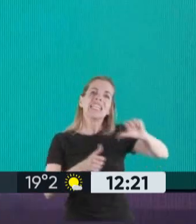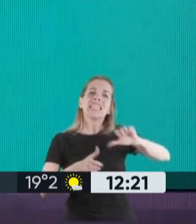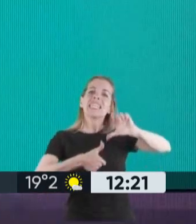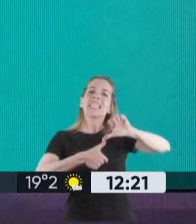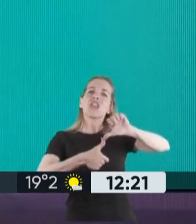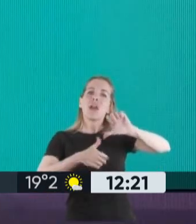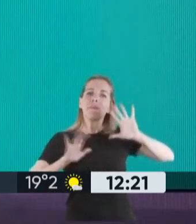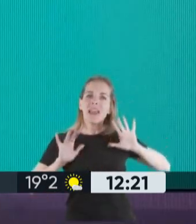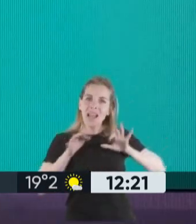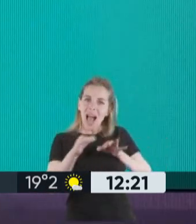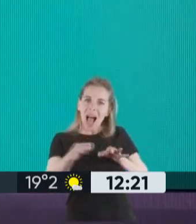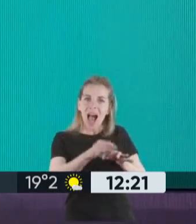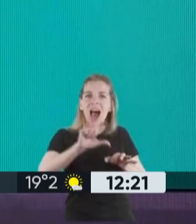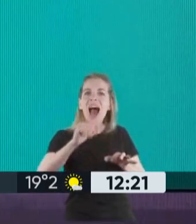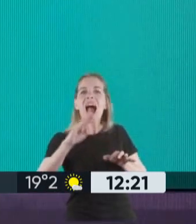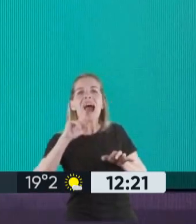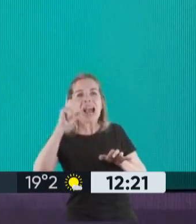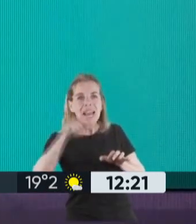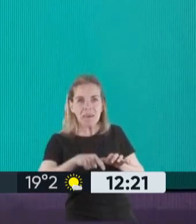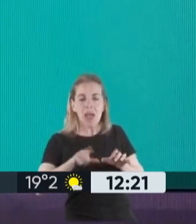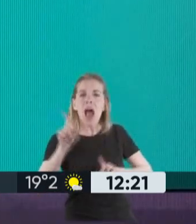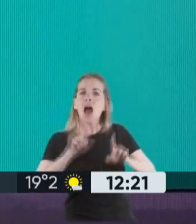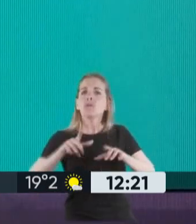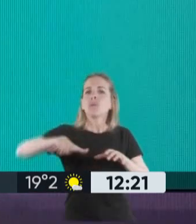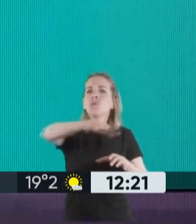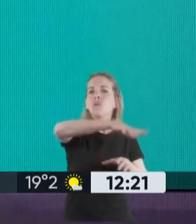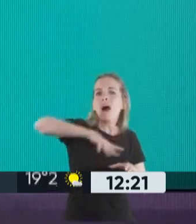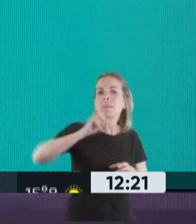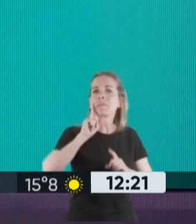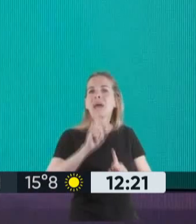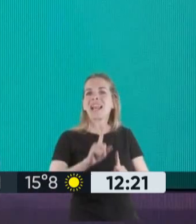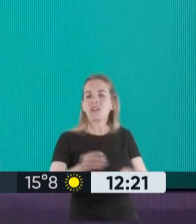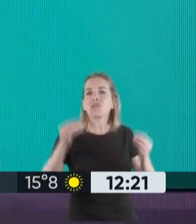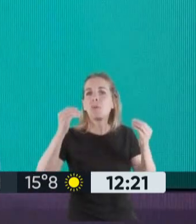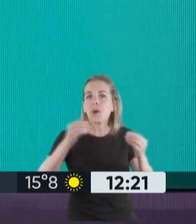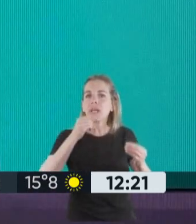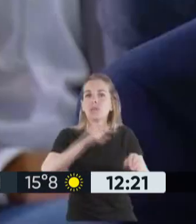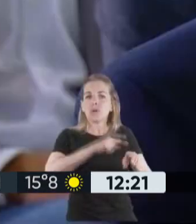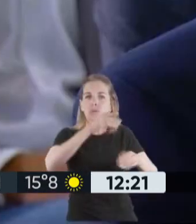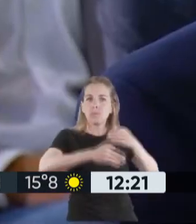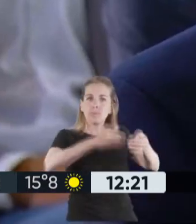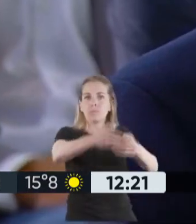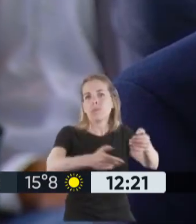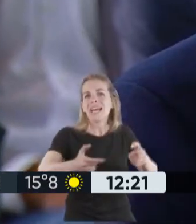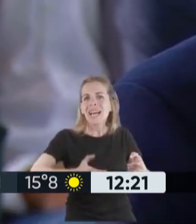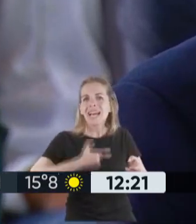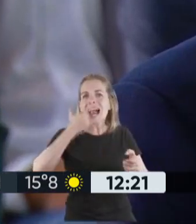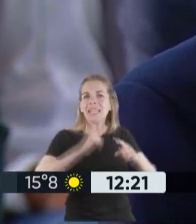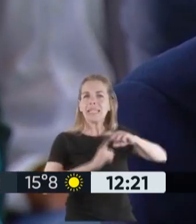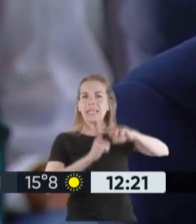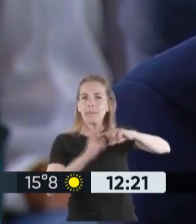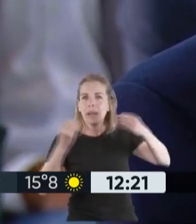Y muchas zonas están en riesgo, porque en el proceso de recalentamiento lo que ocurre es que los